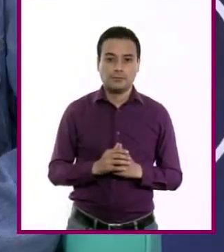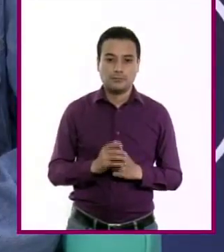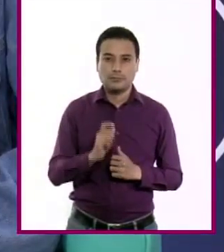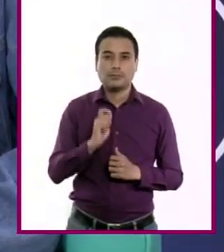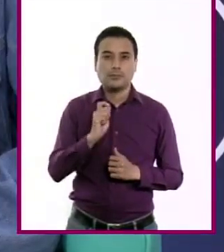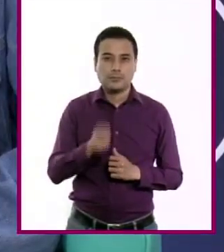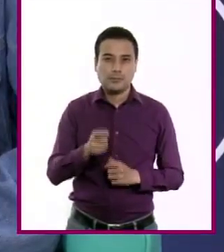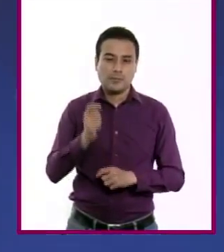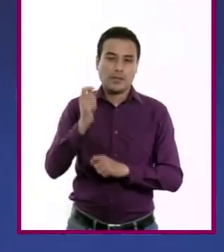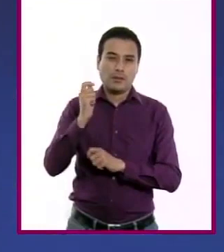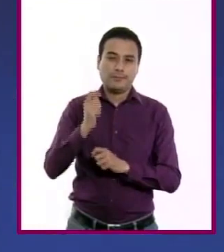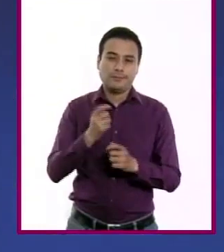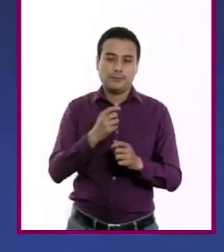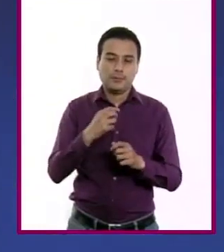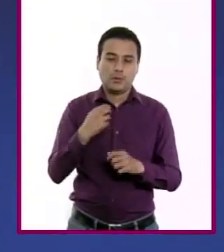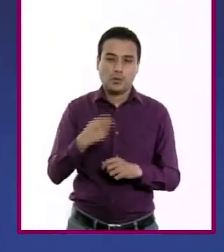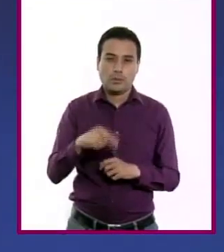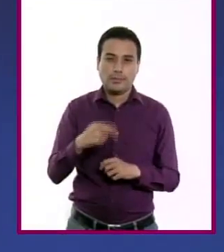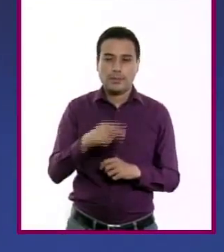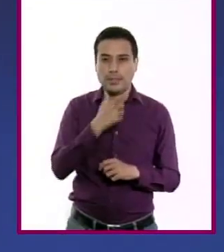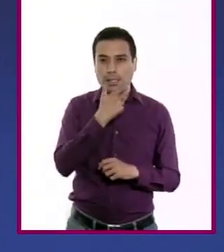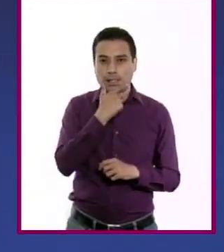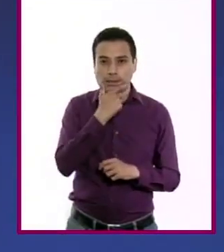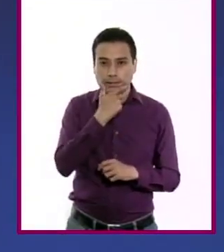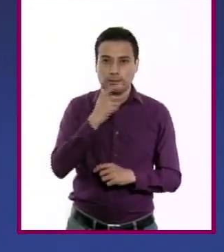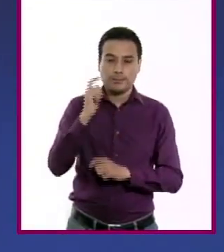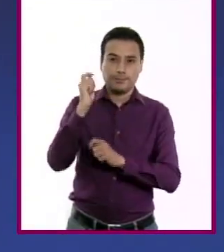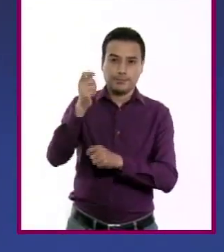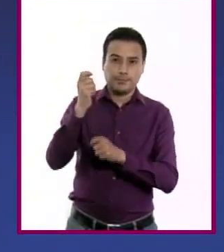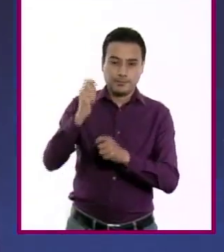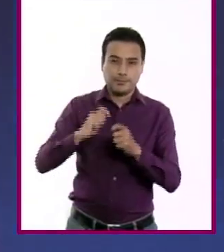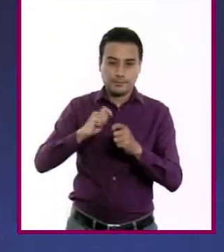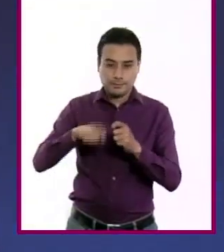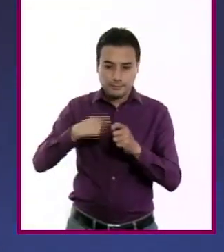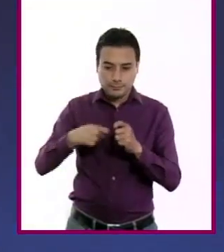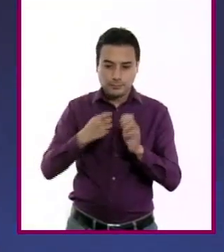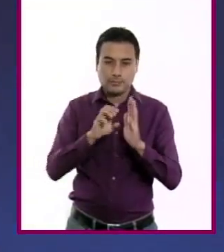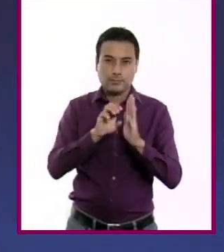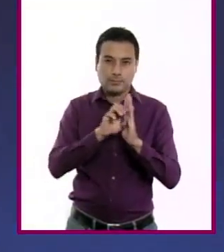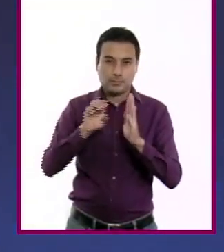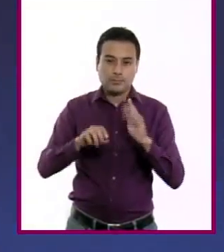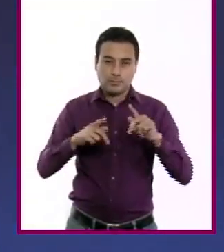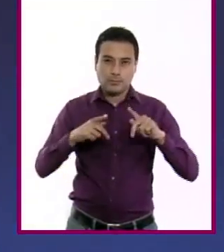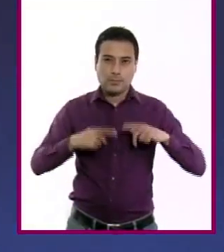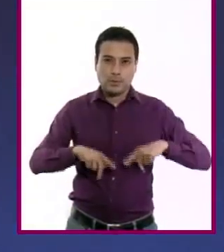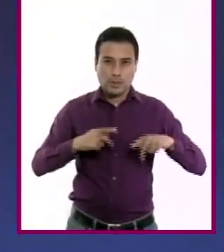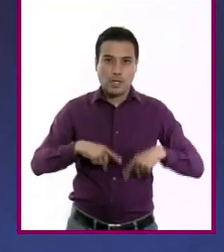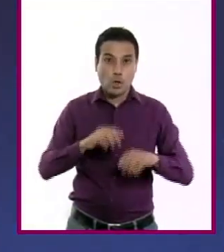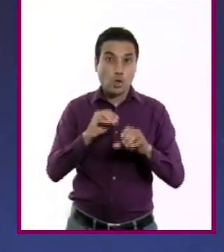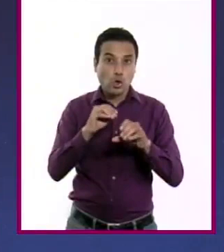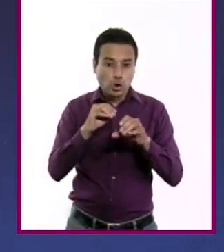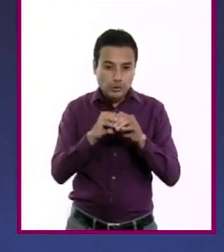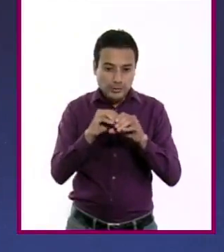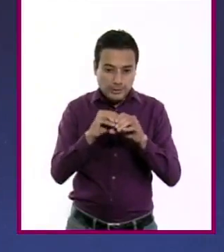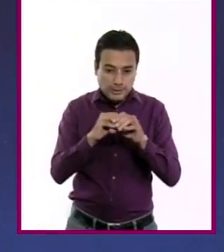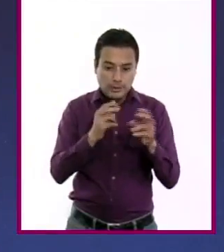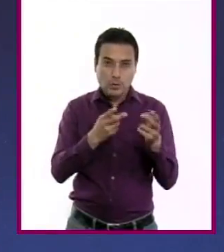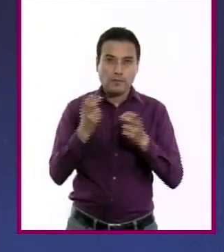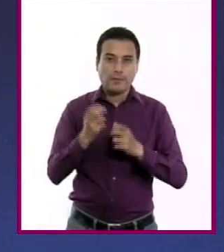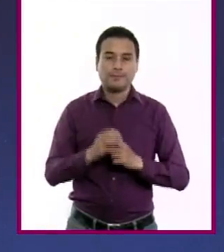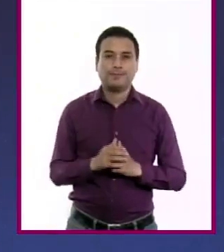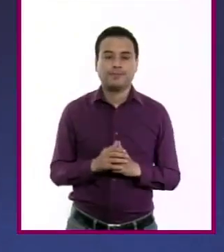pesca. Uh-huh. Es la acción de capturar una contraseña, ¿no? Maliciosamente. Exacto. Efectivamente, de una forma maliciosa.